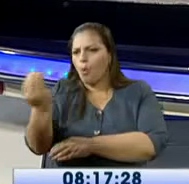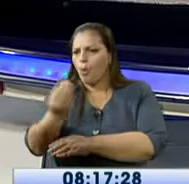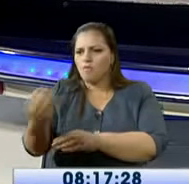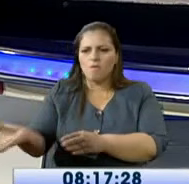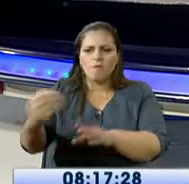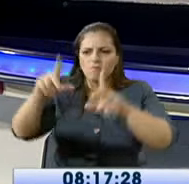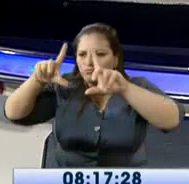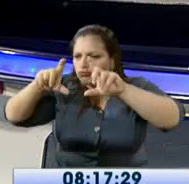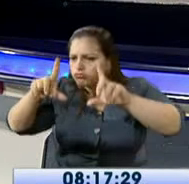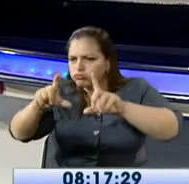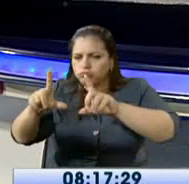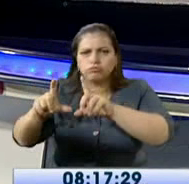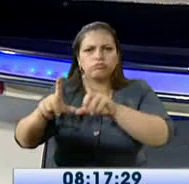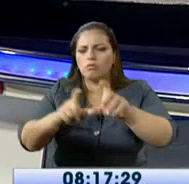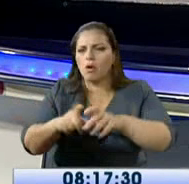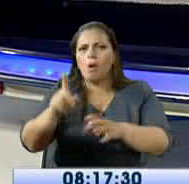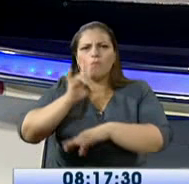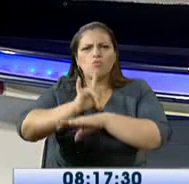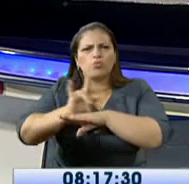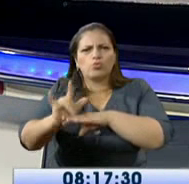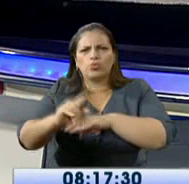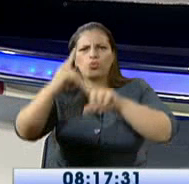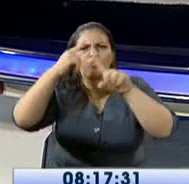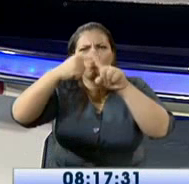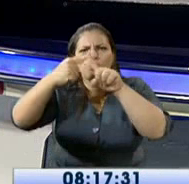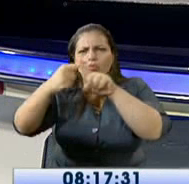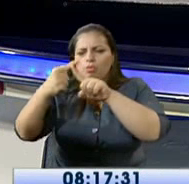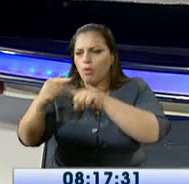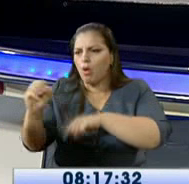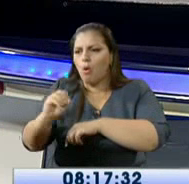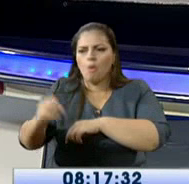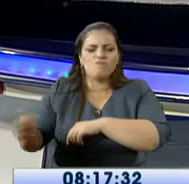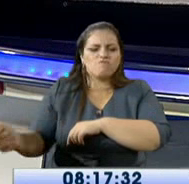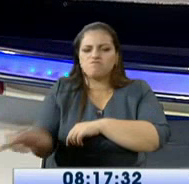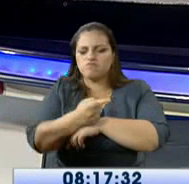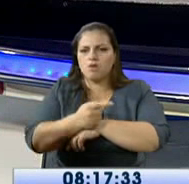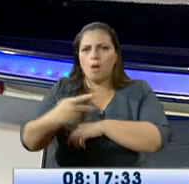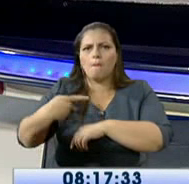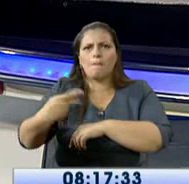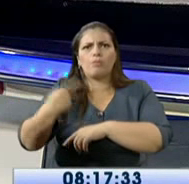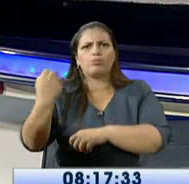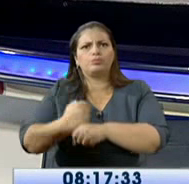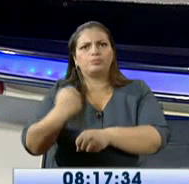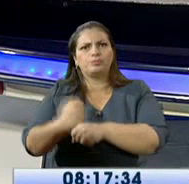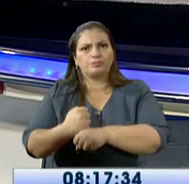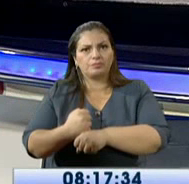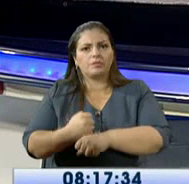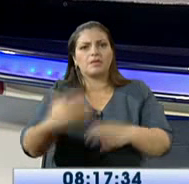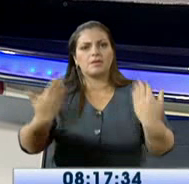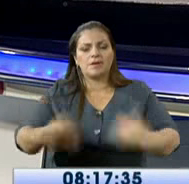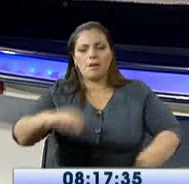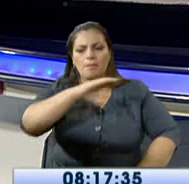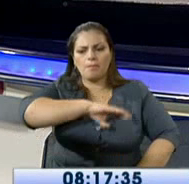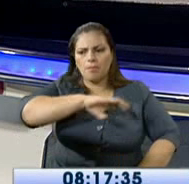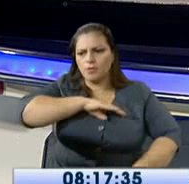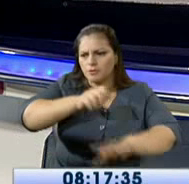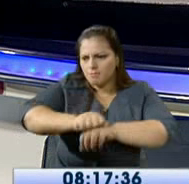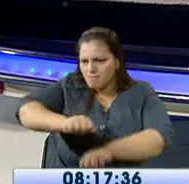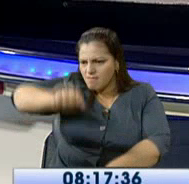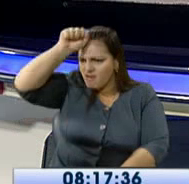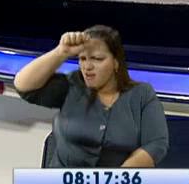y son sospechosos de reclutar a las adolescentes, tomarle fotos para un catálogo pornográfico y luego